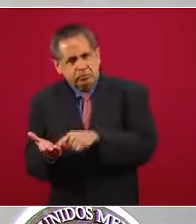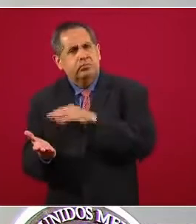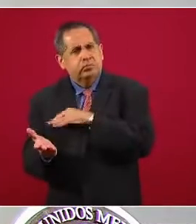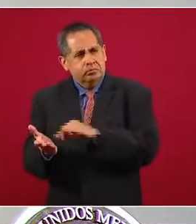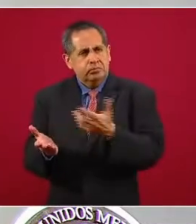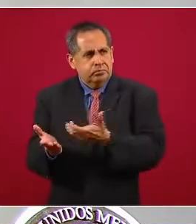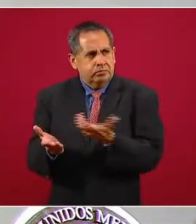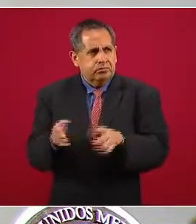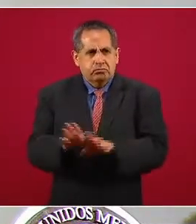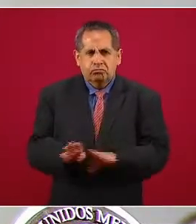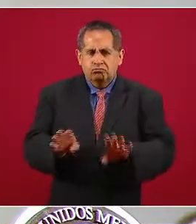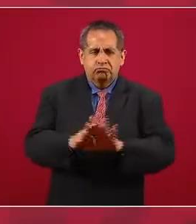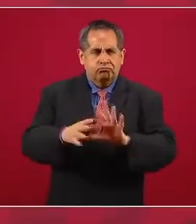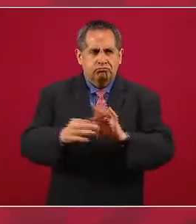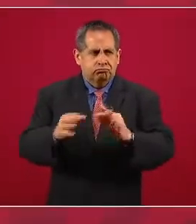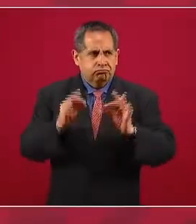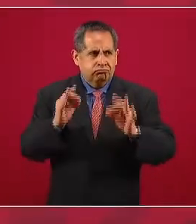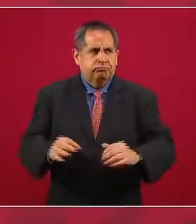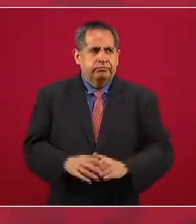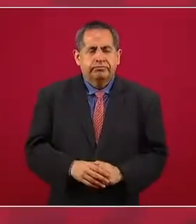hacer.